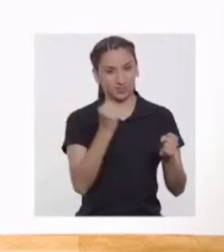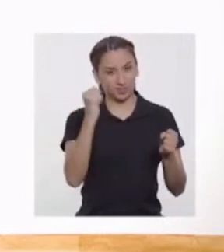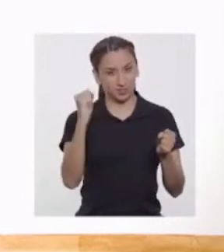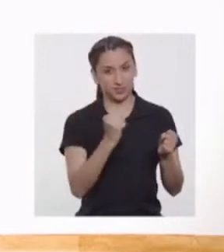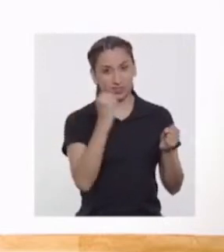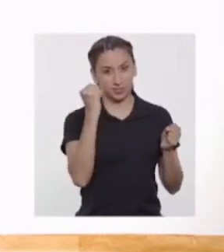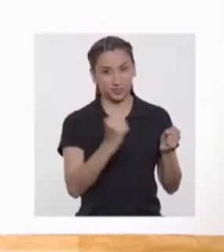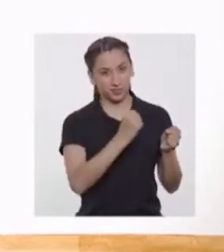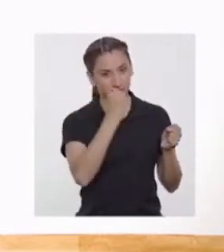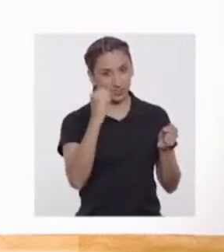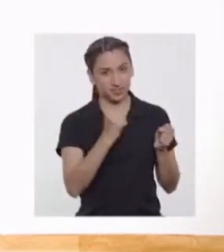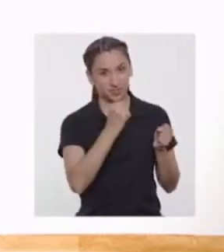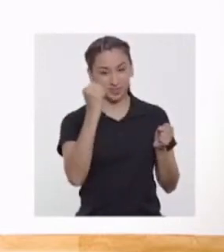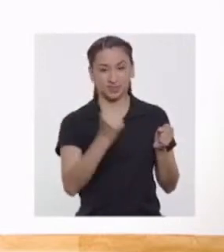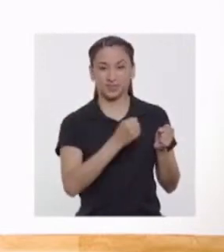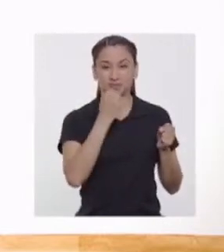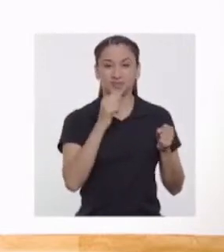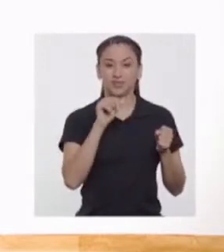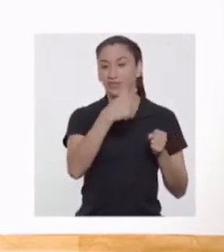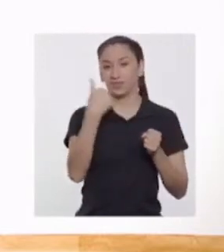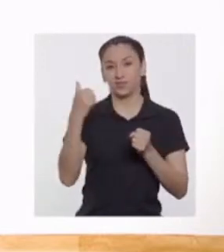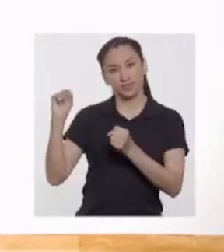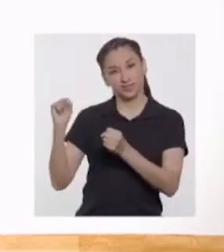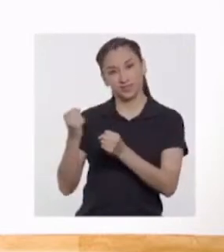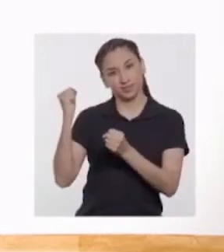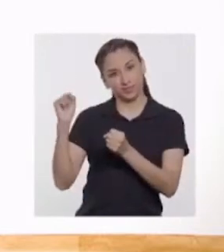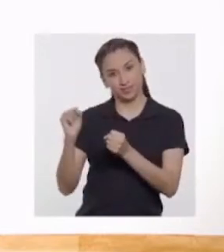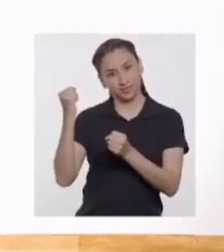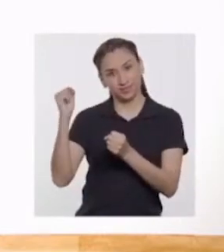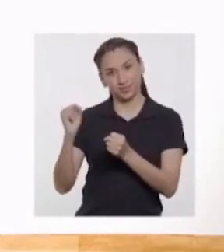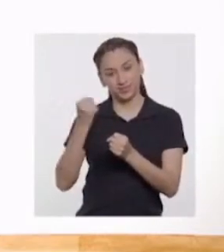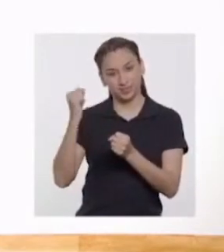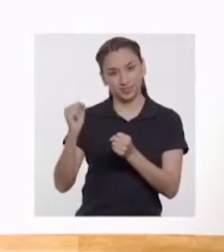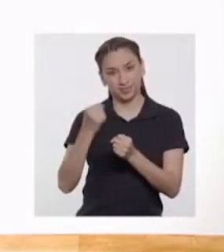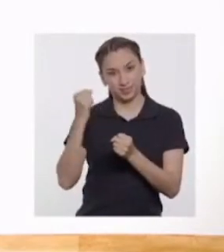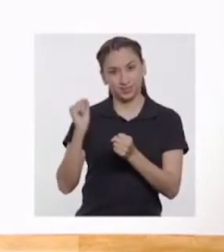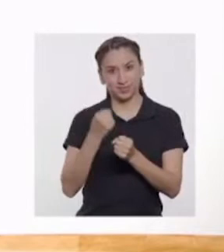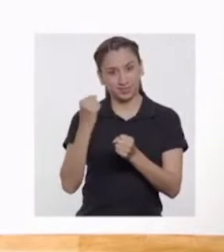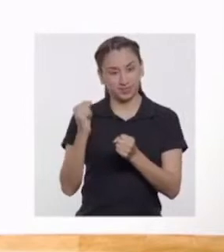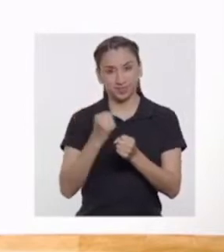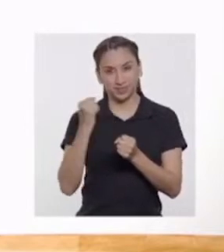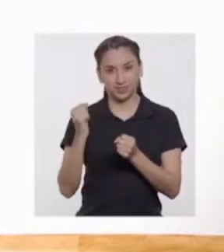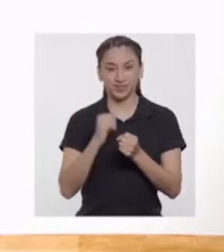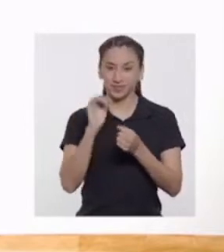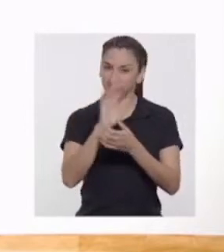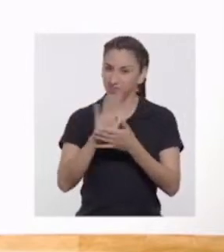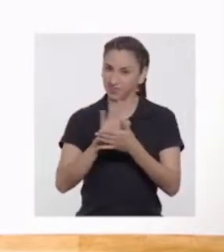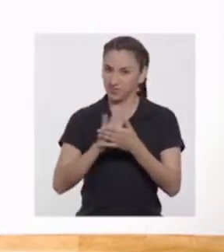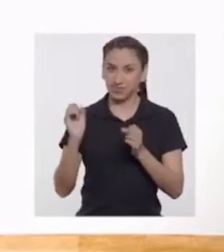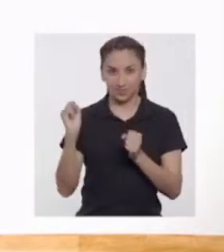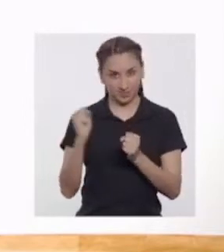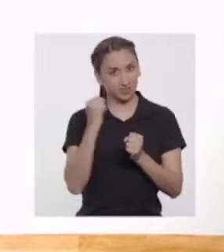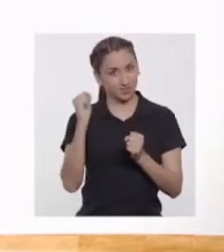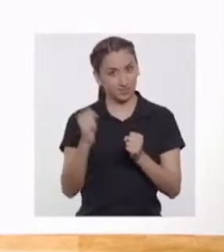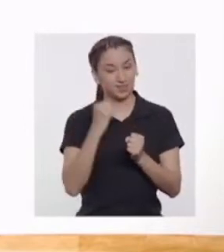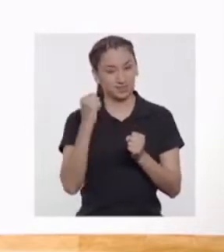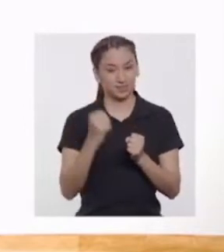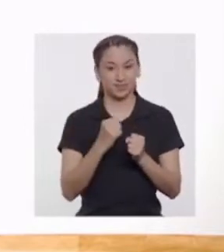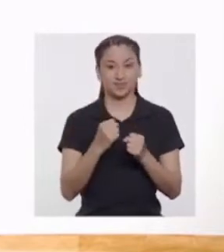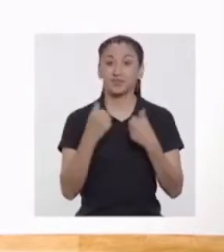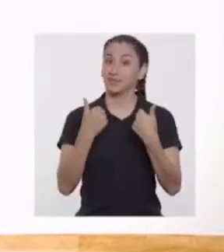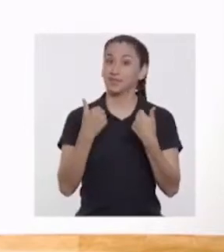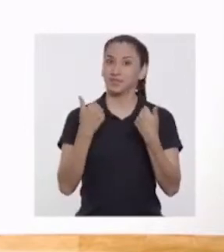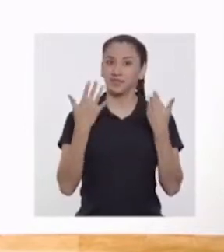Limpiamos, limpiamos. Y al otro lado, limpiamos. Limpiamos, limpiamos, limpiamos. Muy